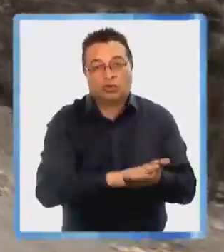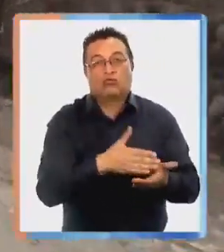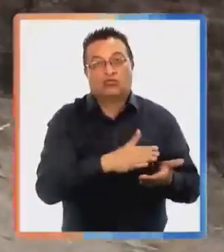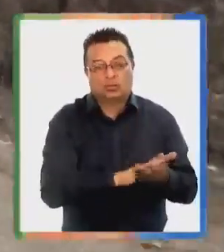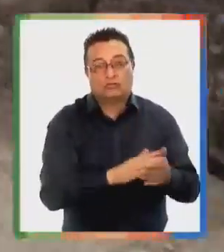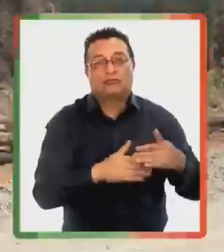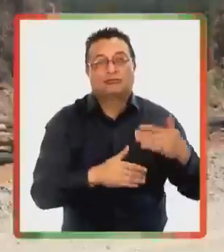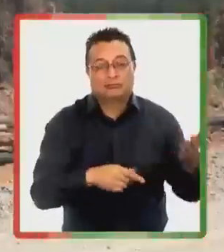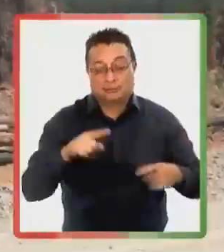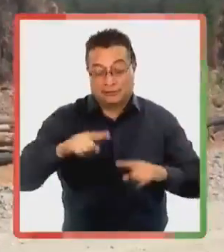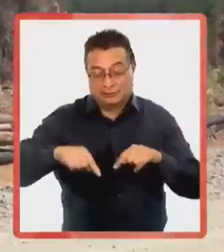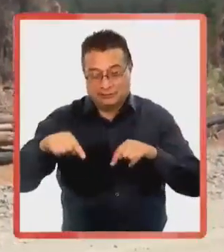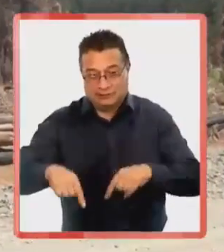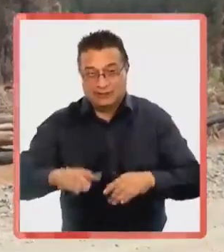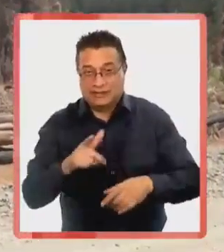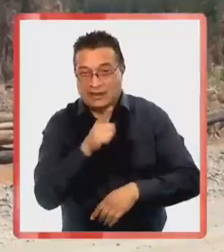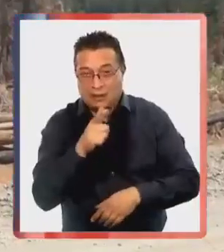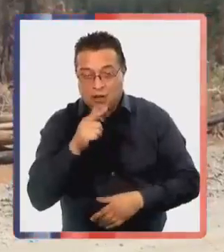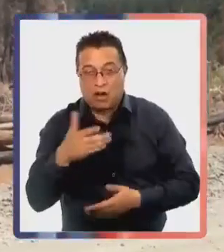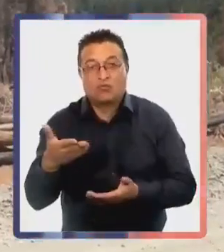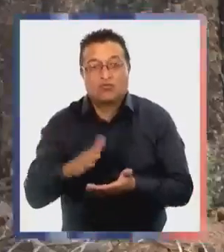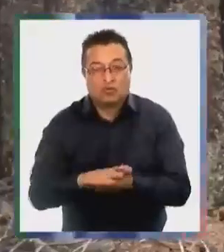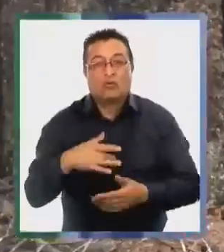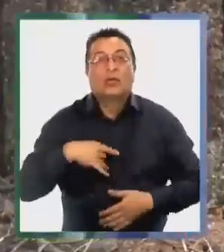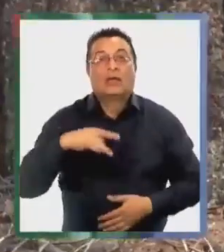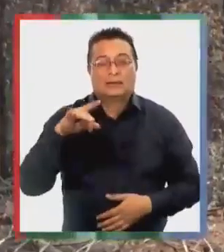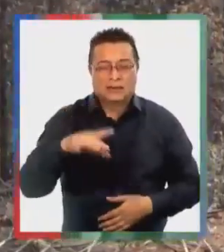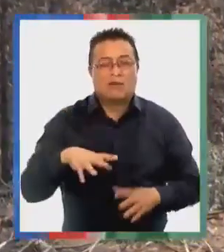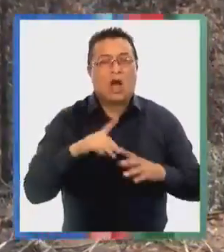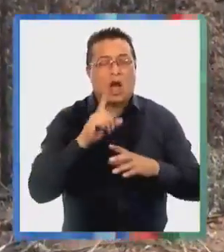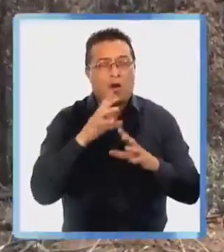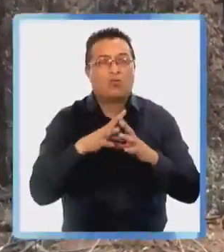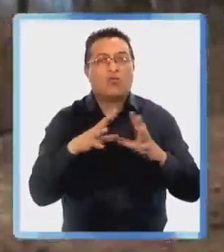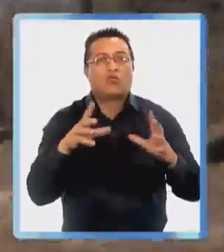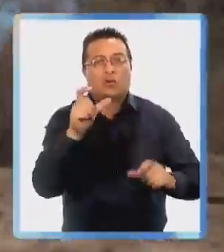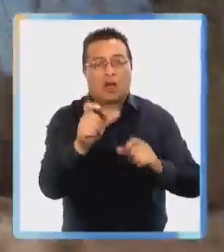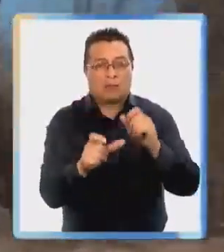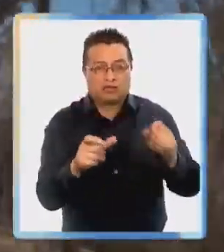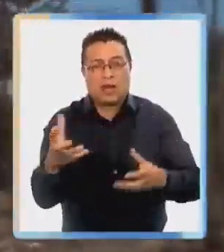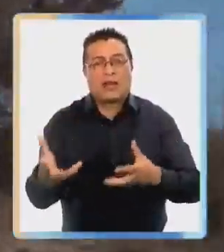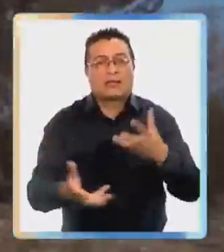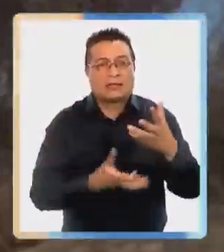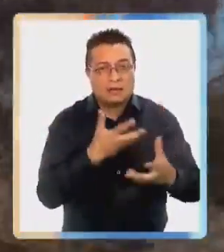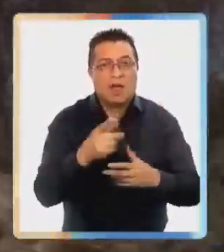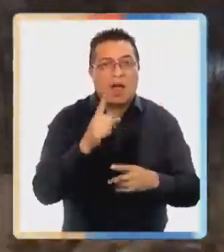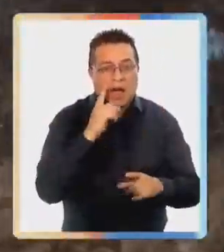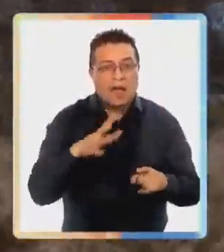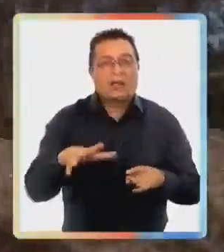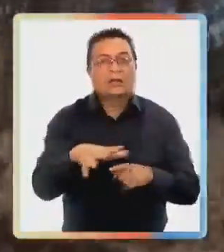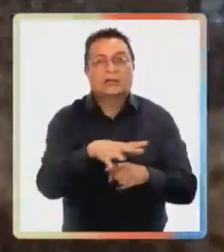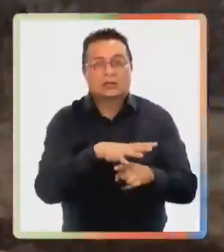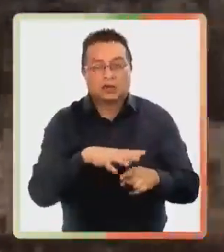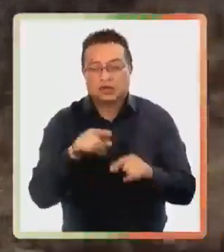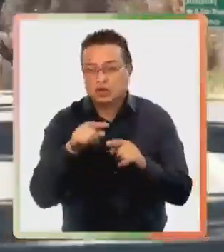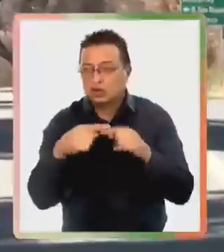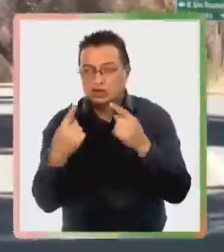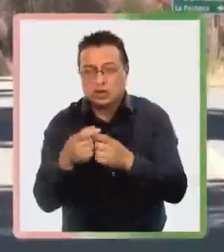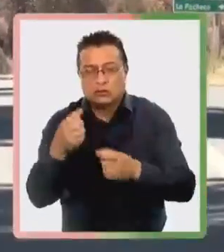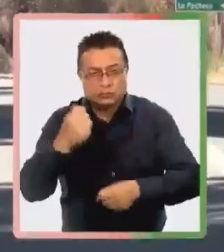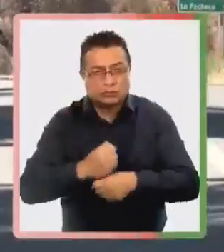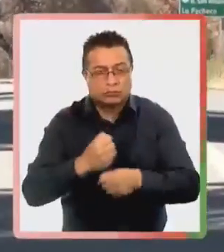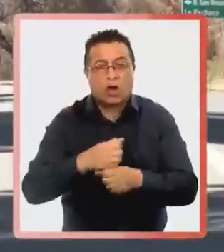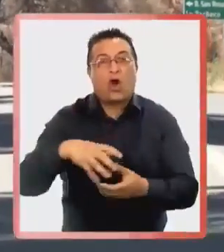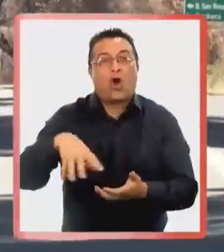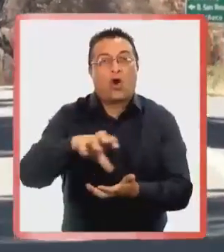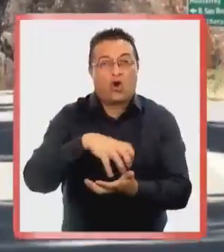Santa Juana. Sabemos que tenemos muchas personas gran quemadas, tenemos una situación de toda la matriz productiva de nuestra comuna,